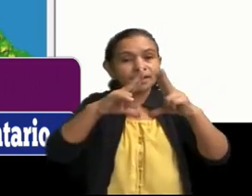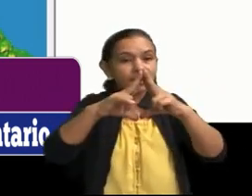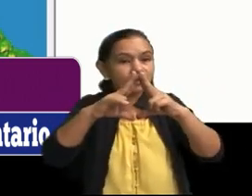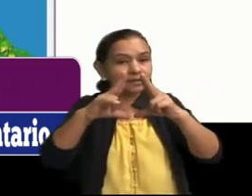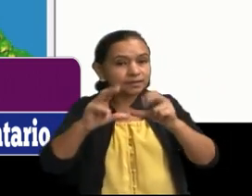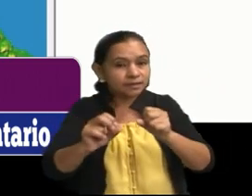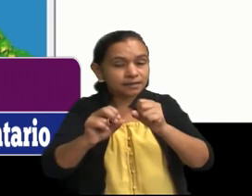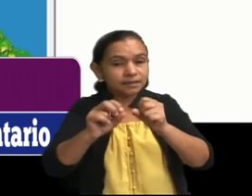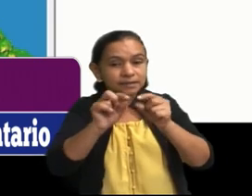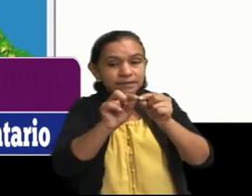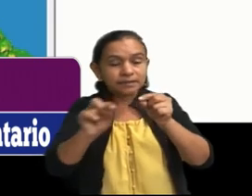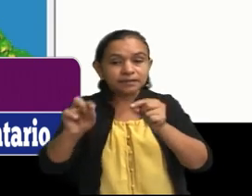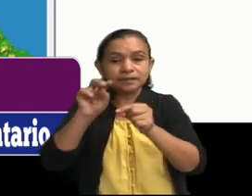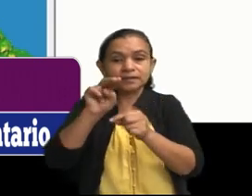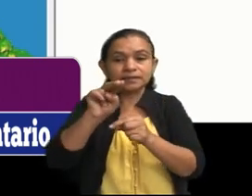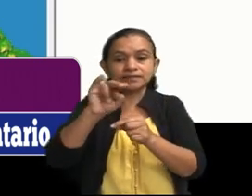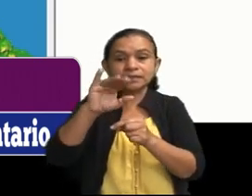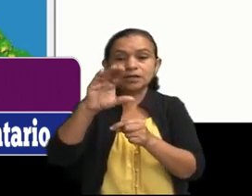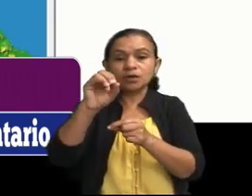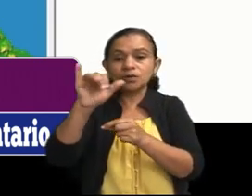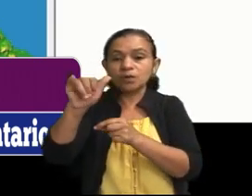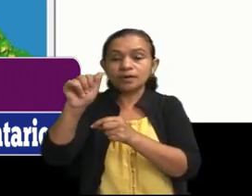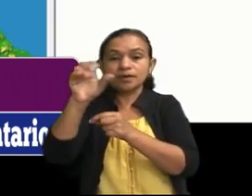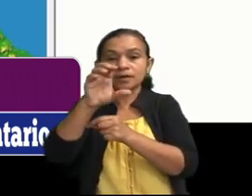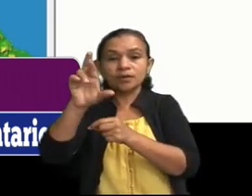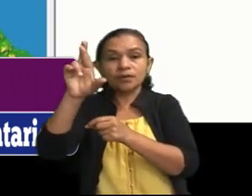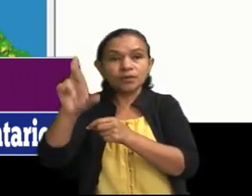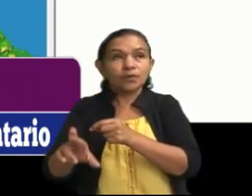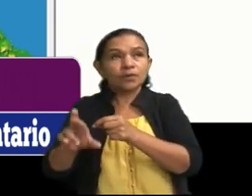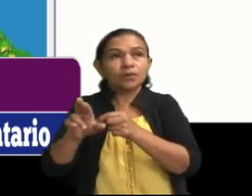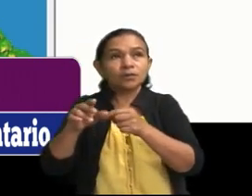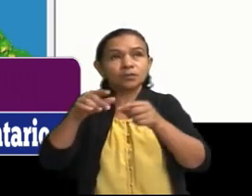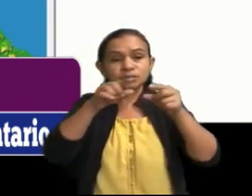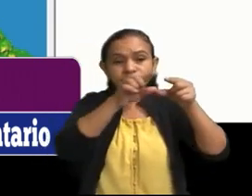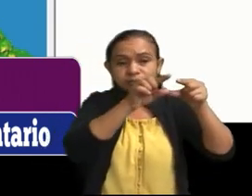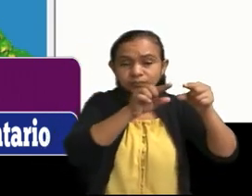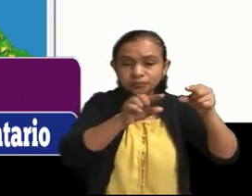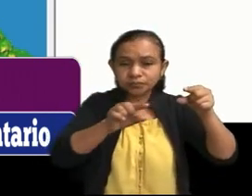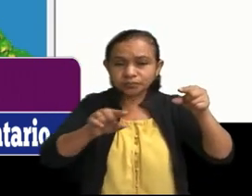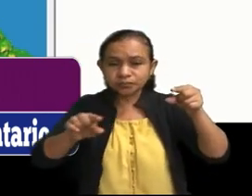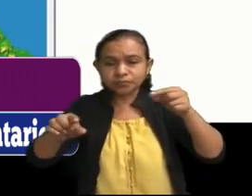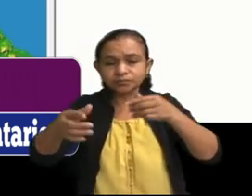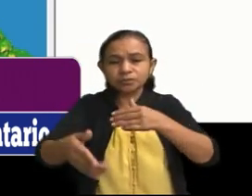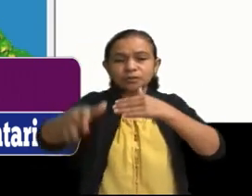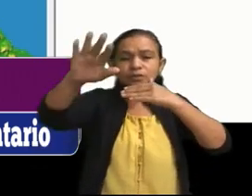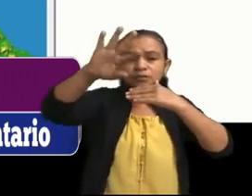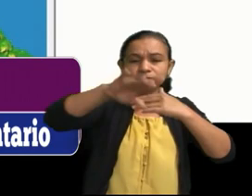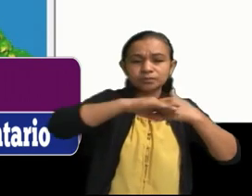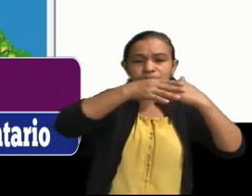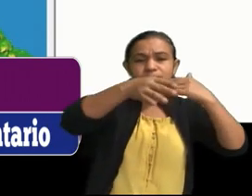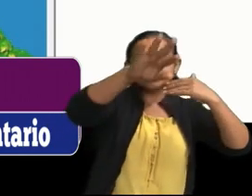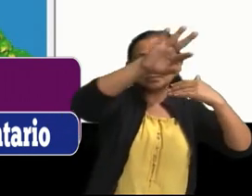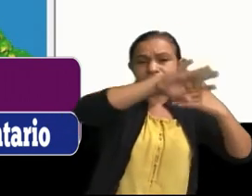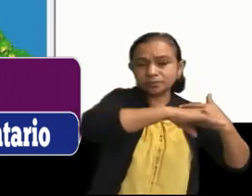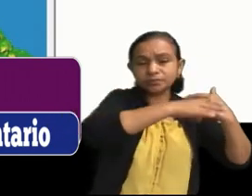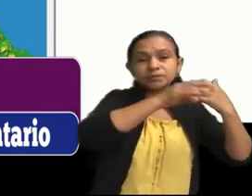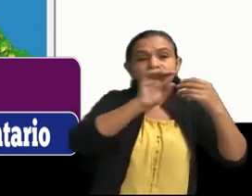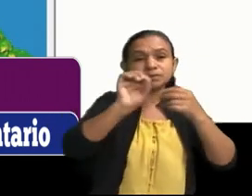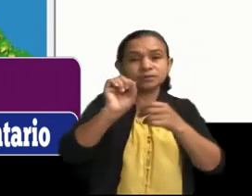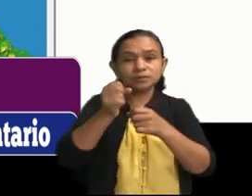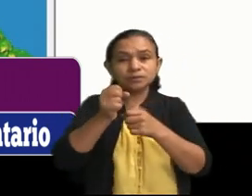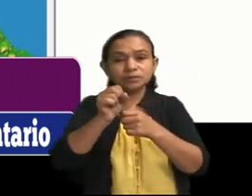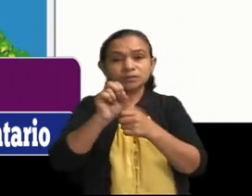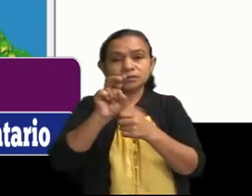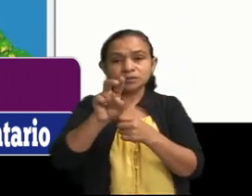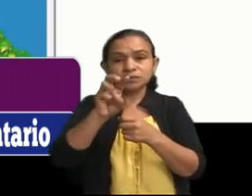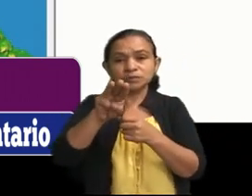península Nicoya de Costa Rica. Entonces toda la costa va a sentir el impacto de un gigantesco tsunami.